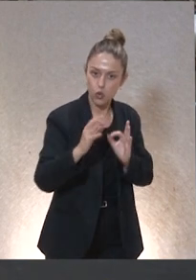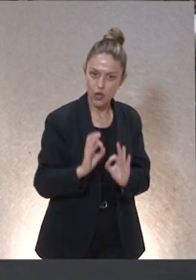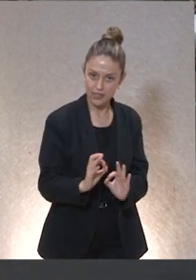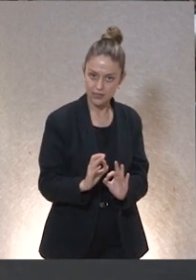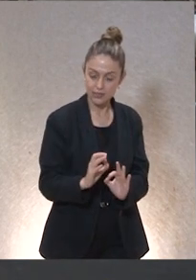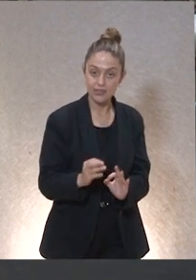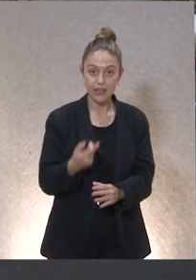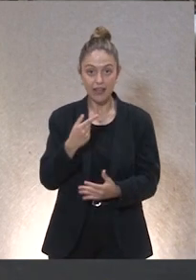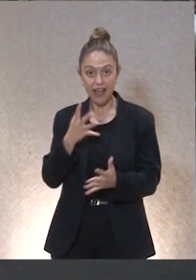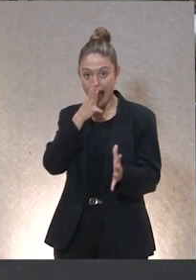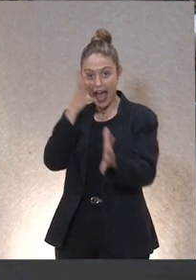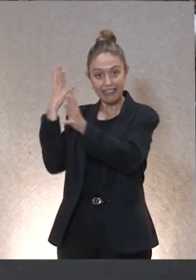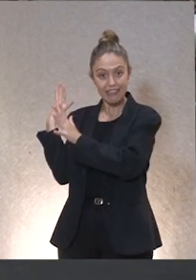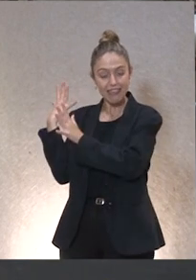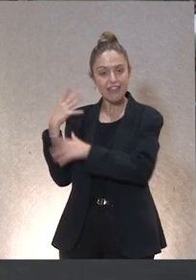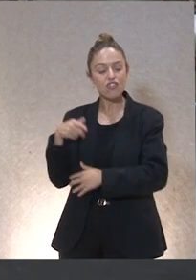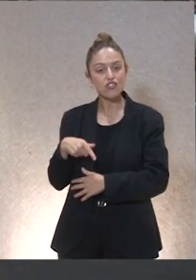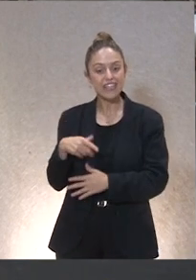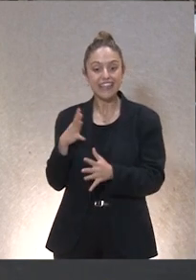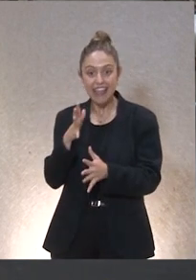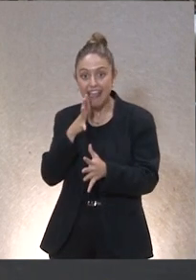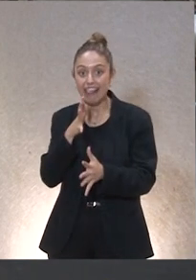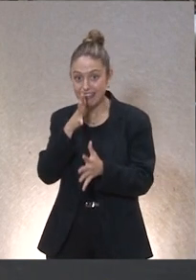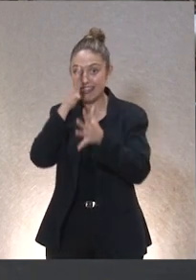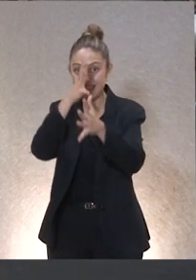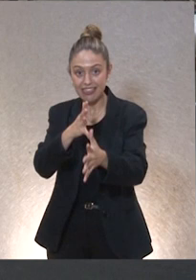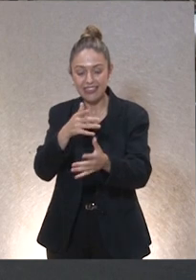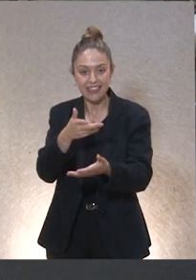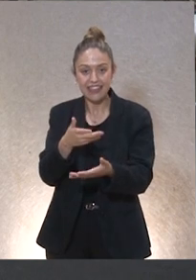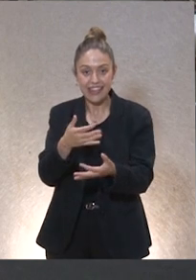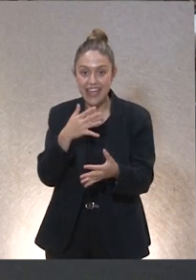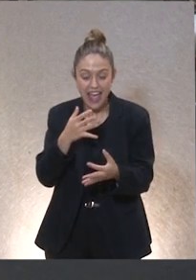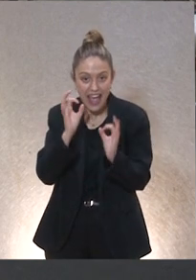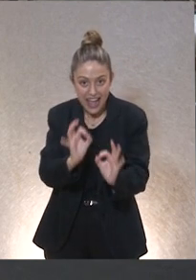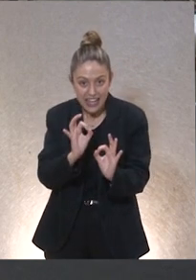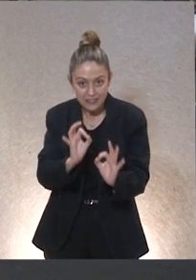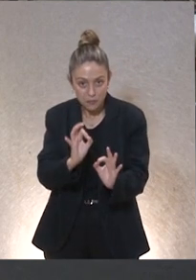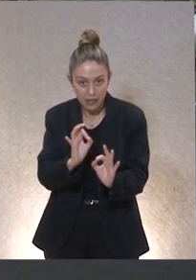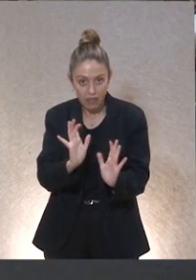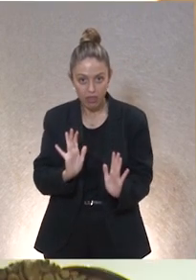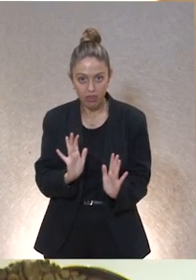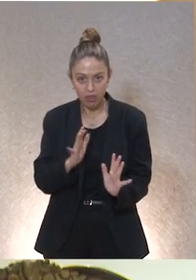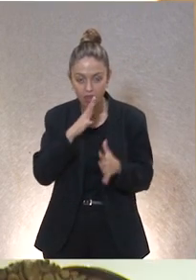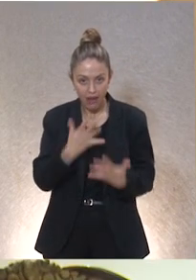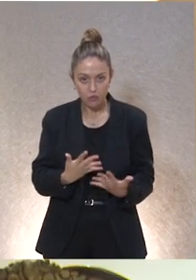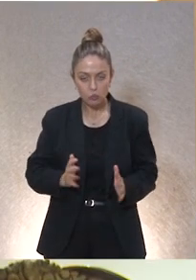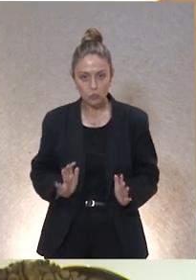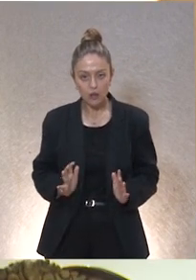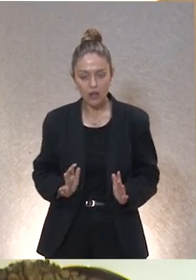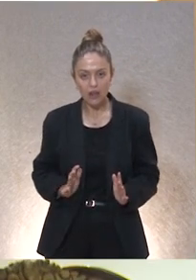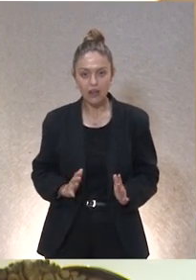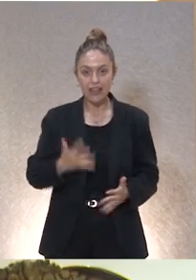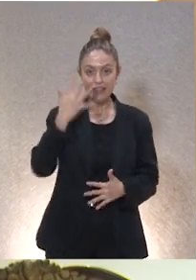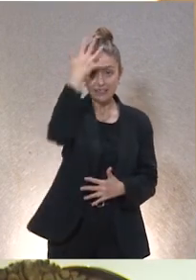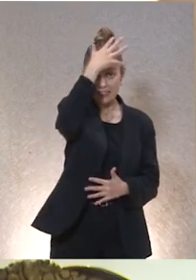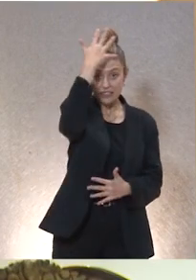10 años y creo que 10 años después tiene total actualidad tanto más que entonces hemos pasado por Trump